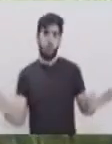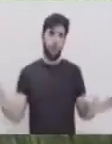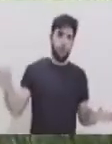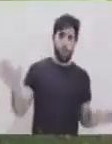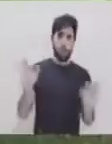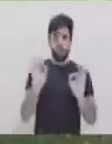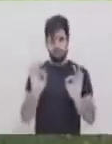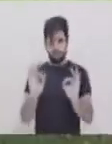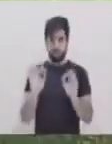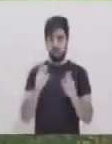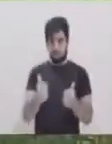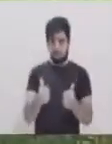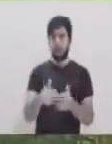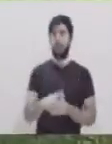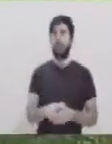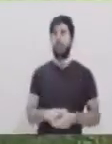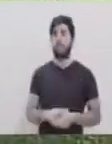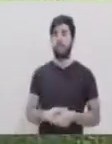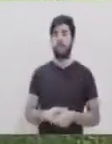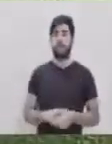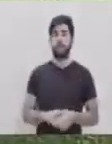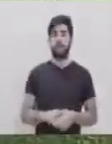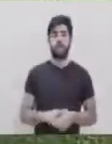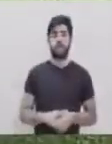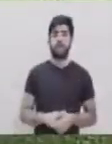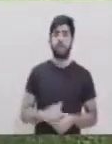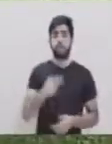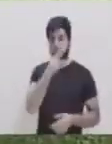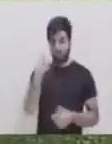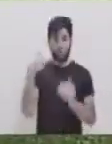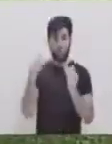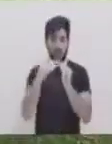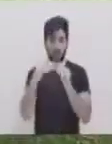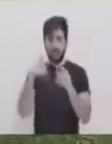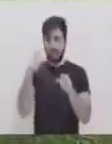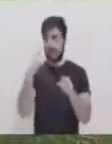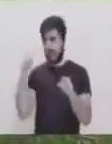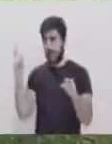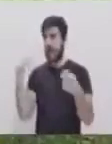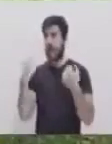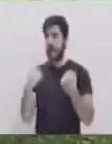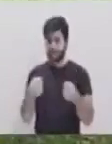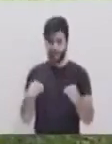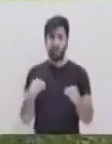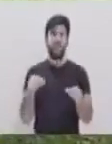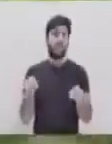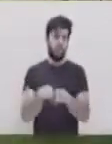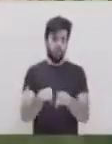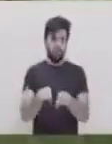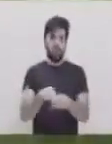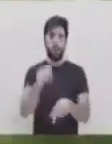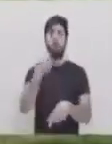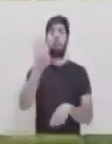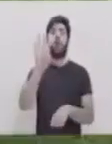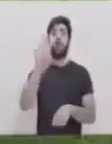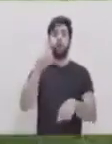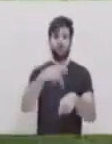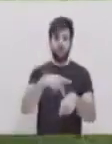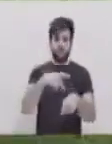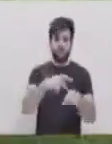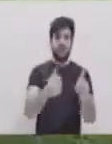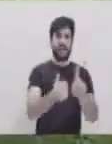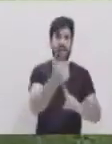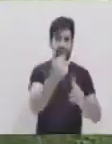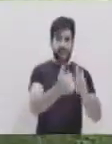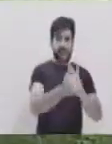puse tiburones allá abajo. Eso es. Tú en casa este ejercicio de calentamiento lo vas a hacer 4 veces. Como